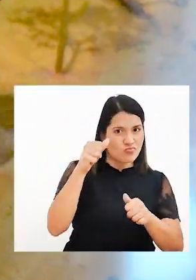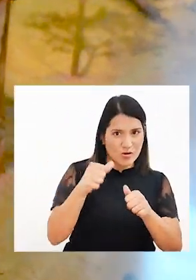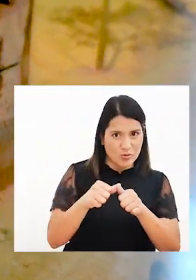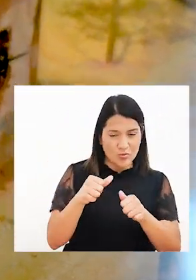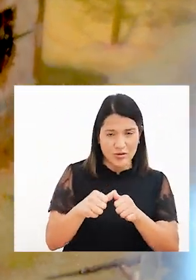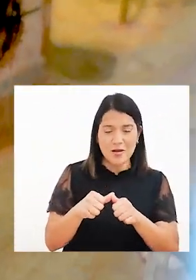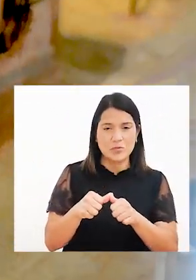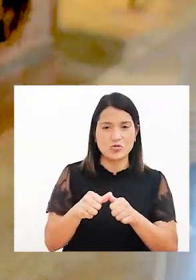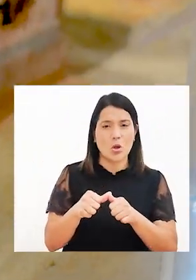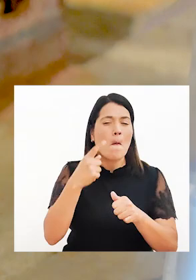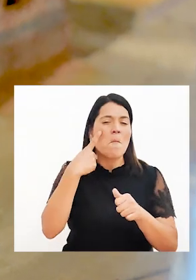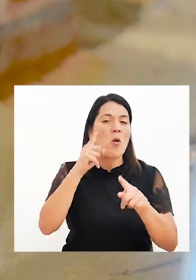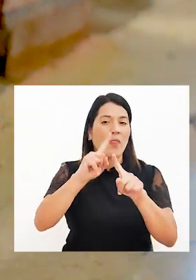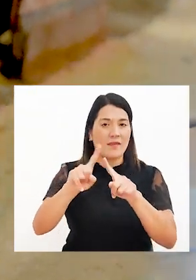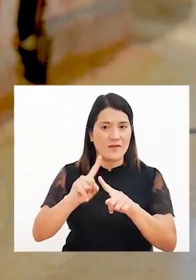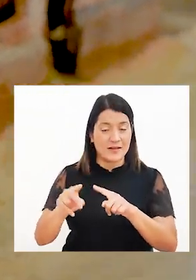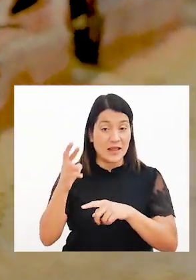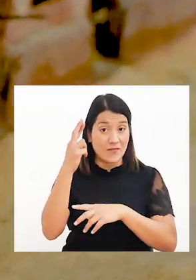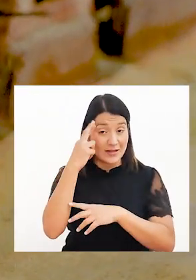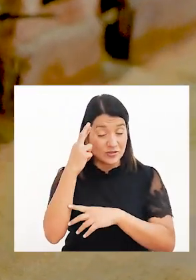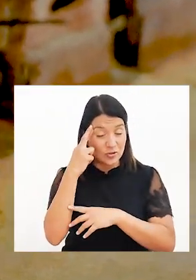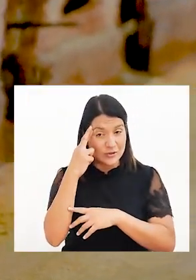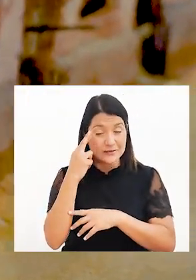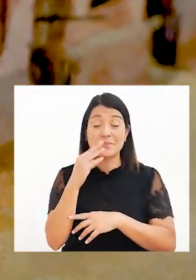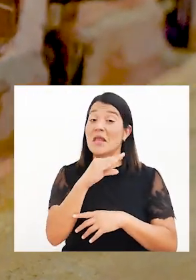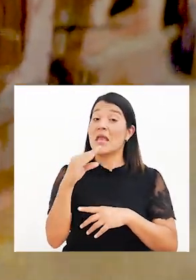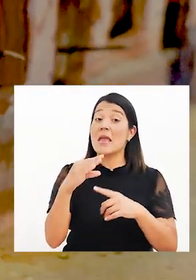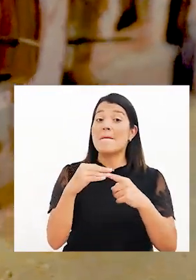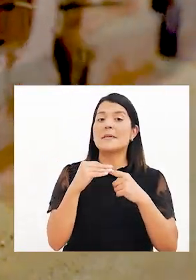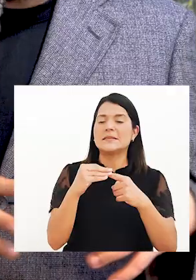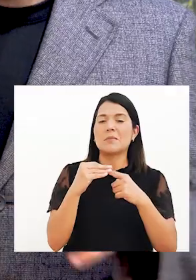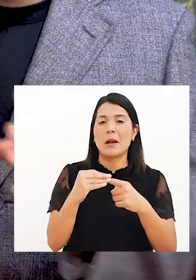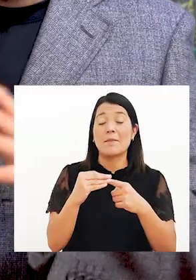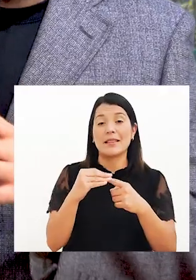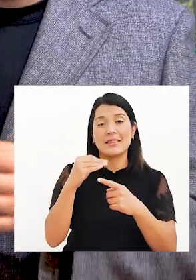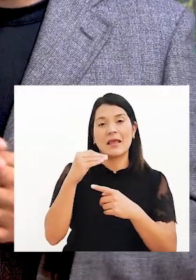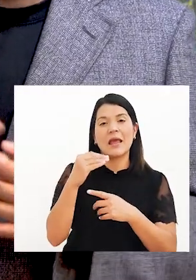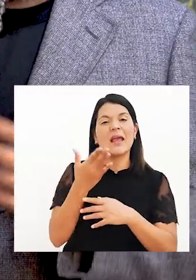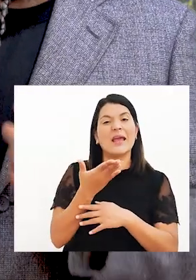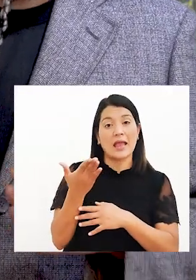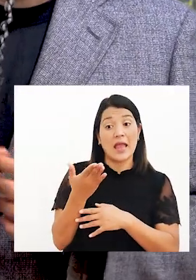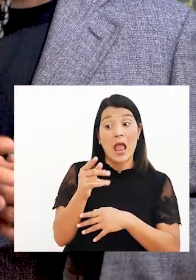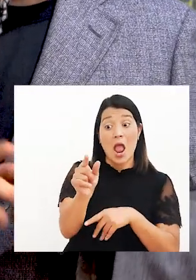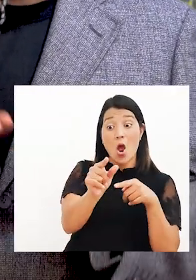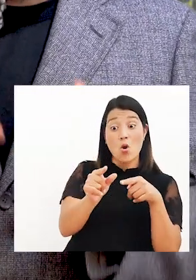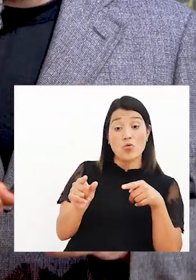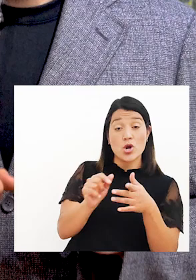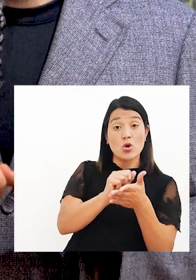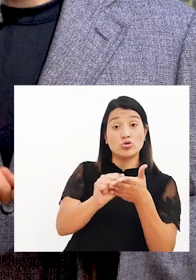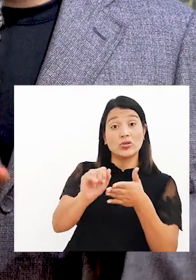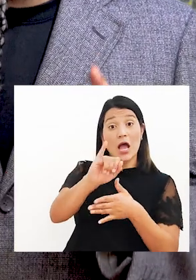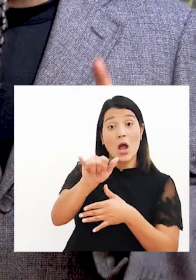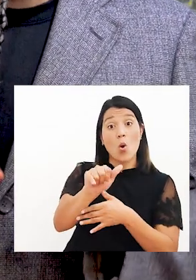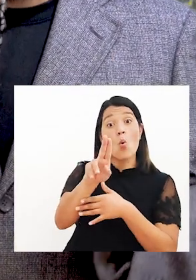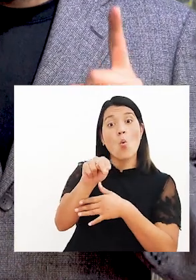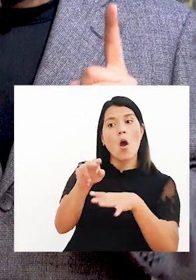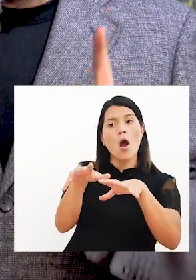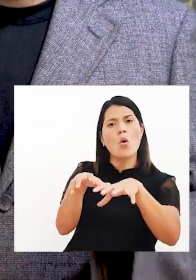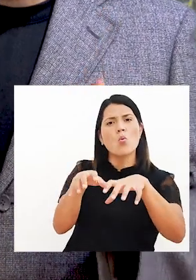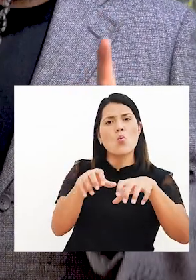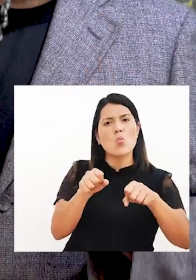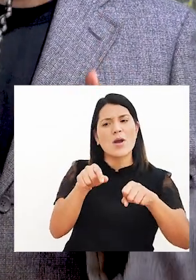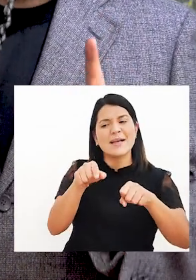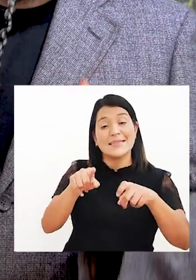manera, por múltiples razones. Principalmente, la toma del río San Juan inicia